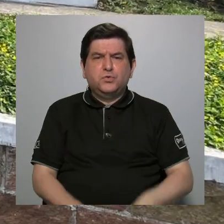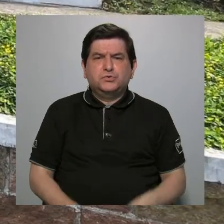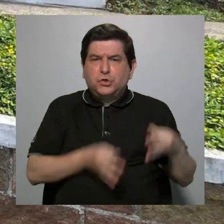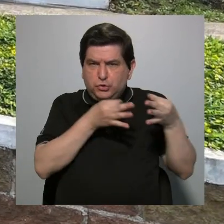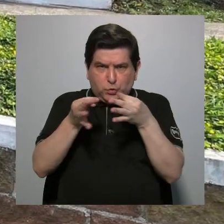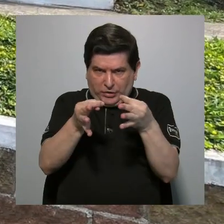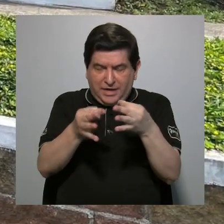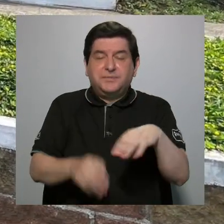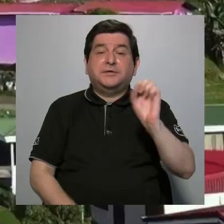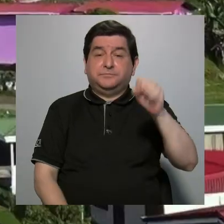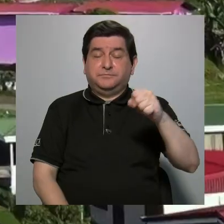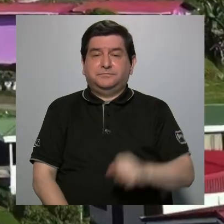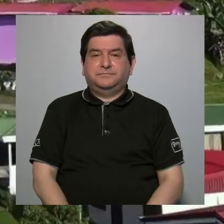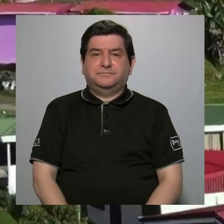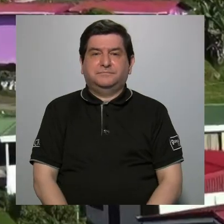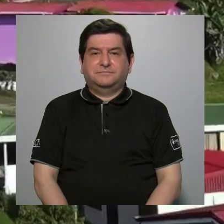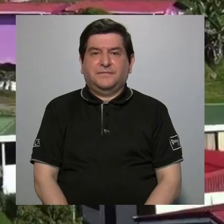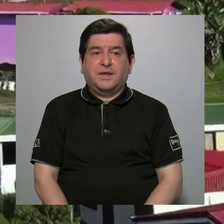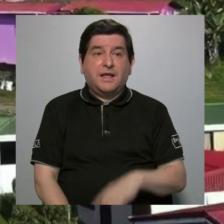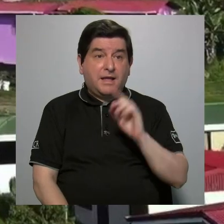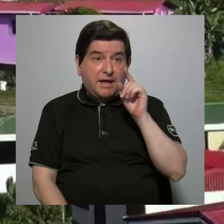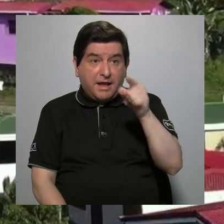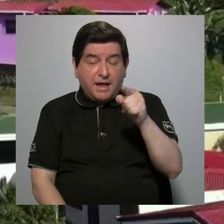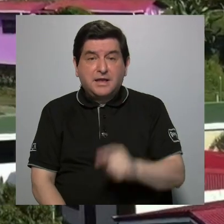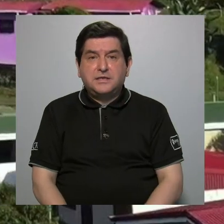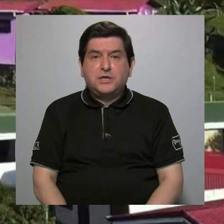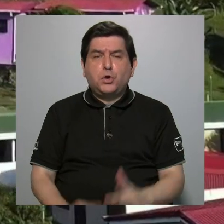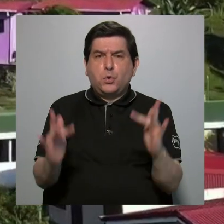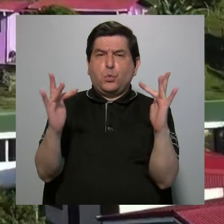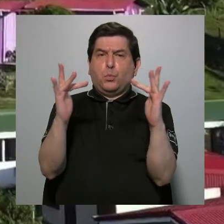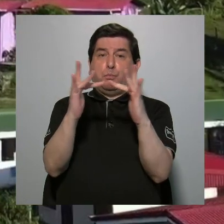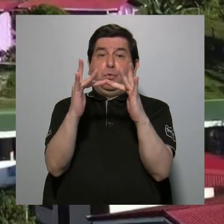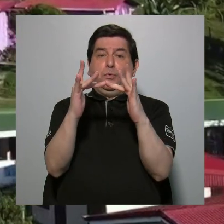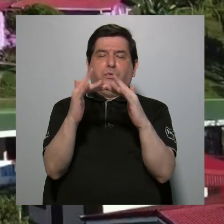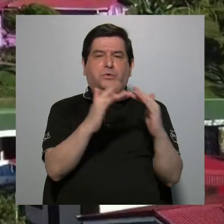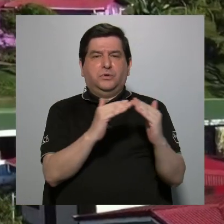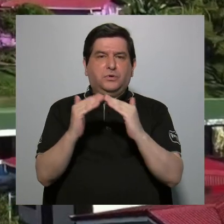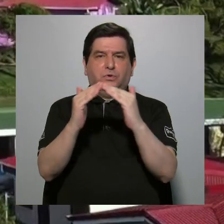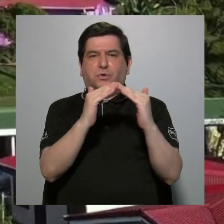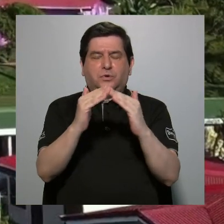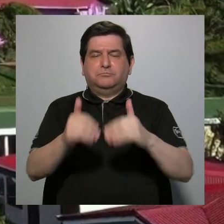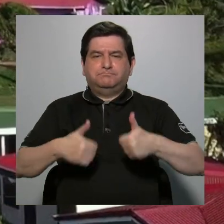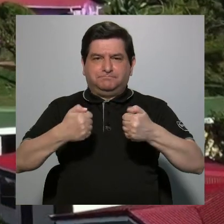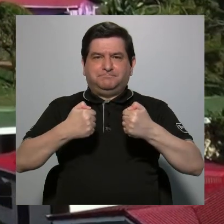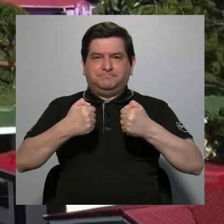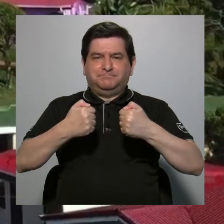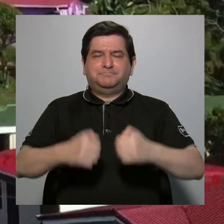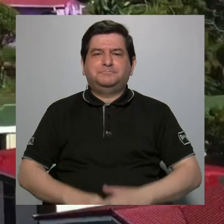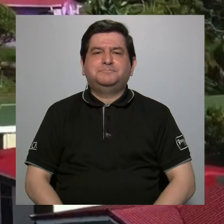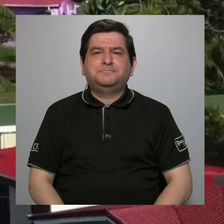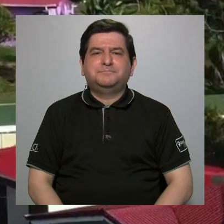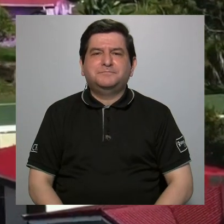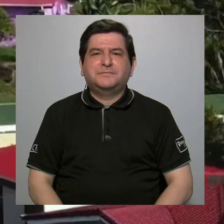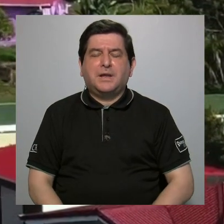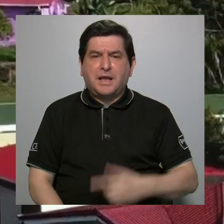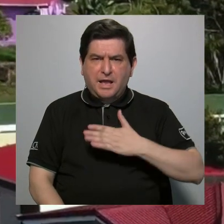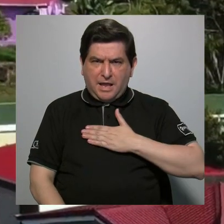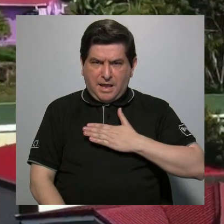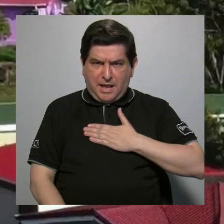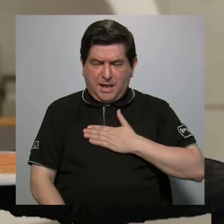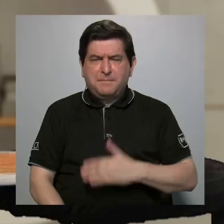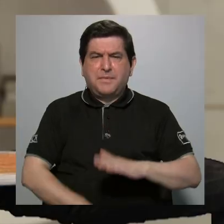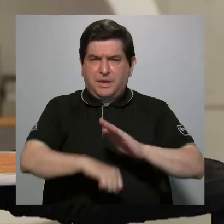Cruz de Turrialba. Y ahí he tenido una gran conexión con las comunidades. Y